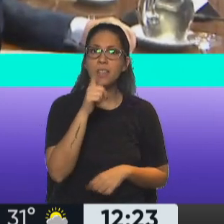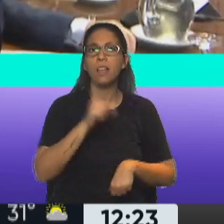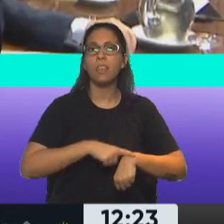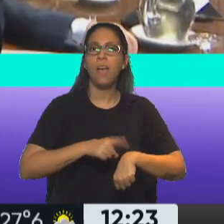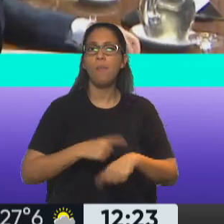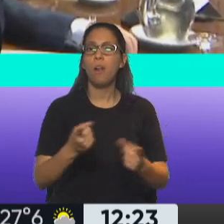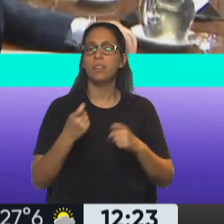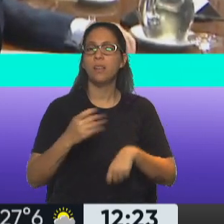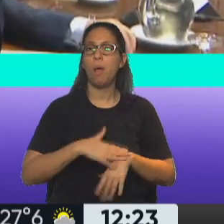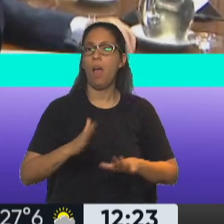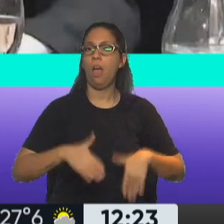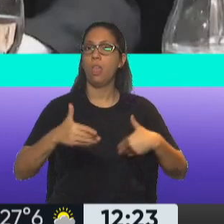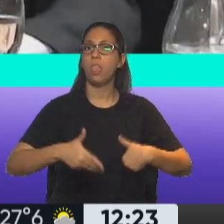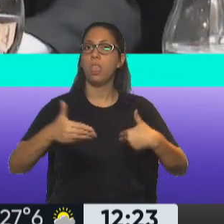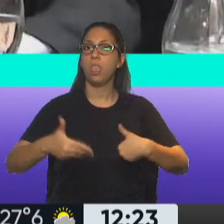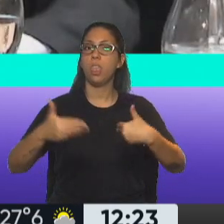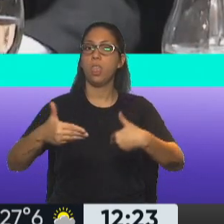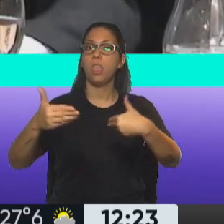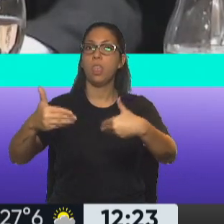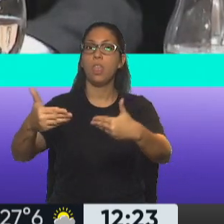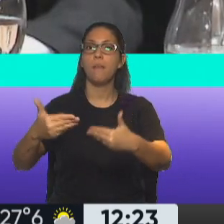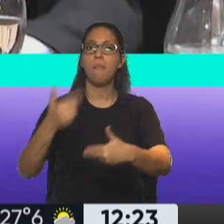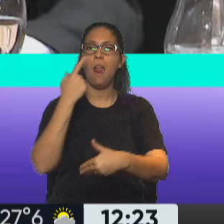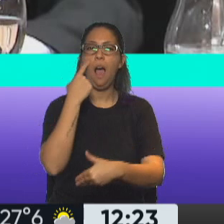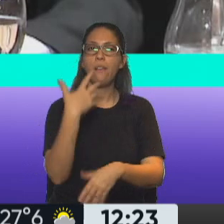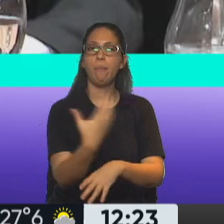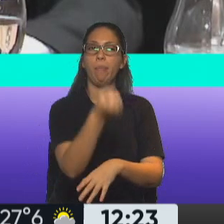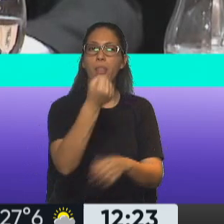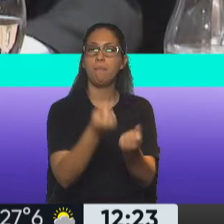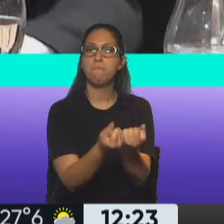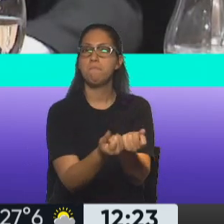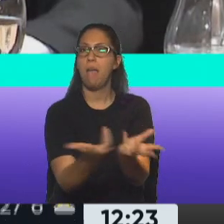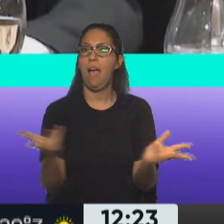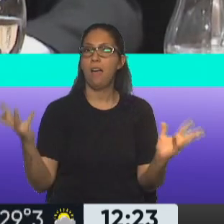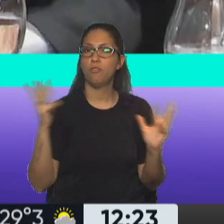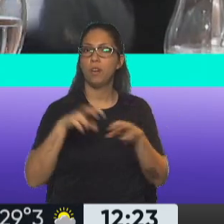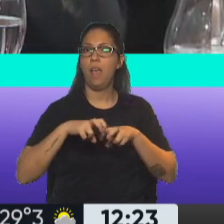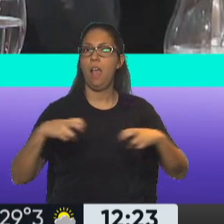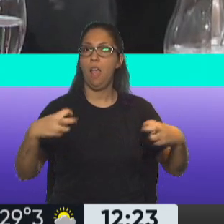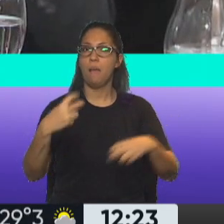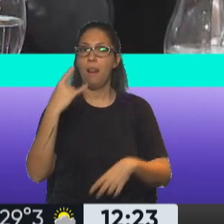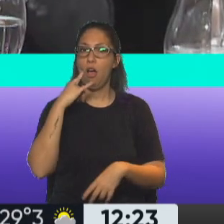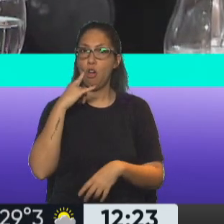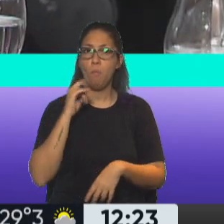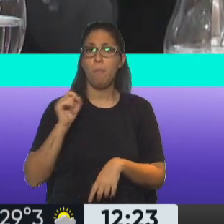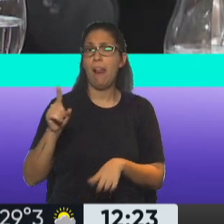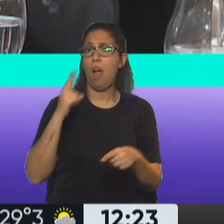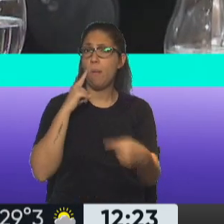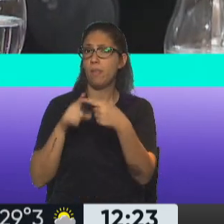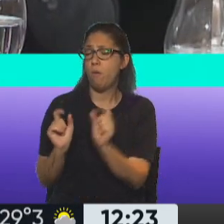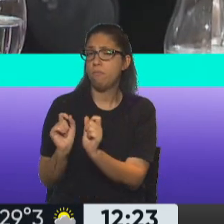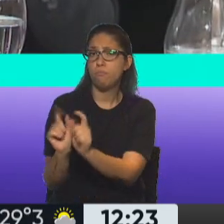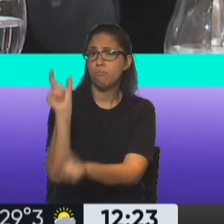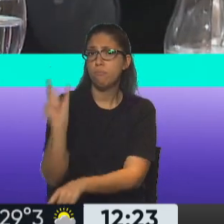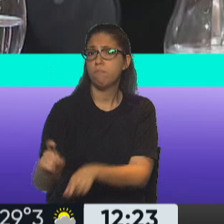tiempos para ver si podía llegar a lograr una mayoría donde pudiera estar cómodo, para sus fines, ¿no? Para los